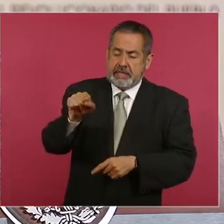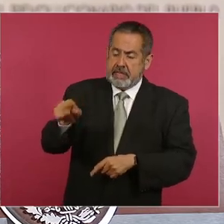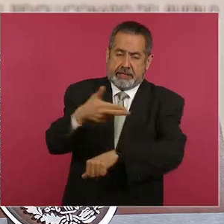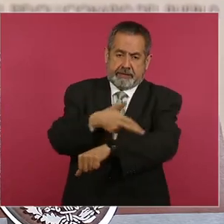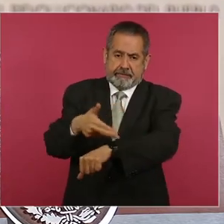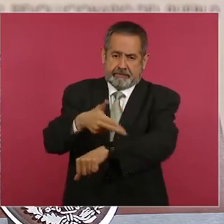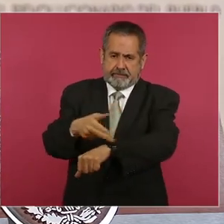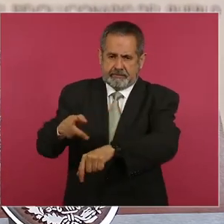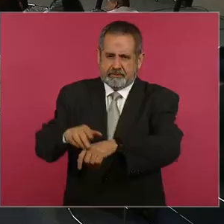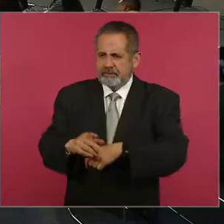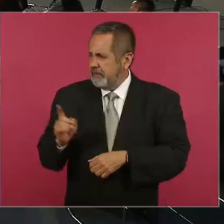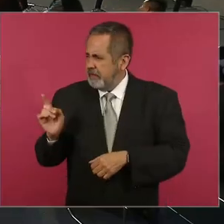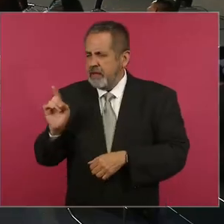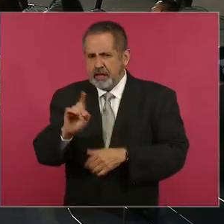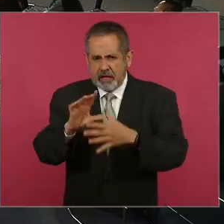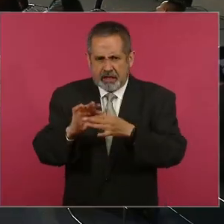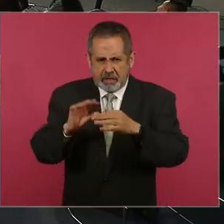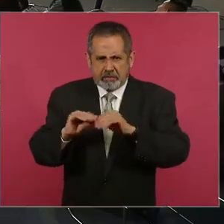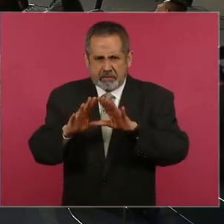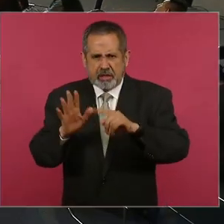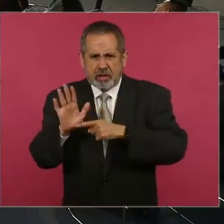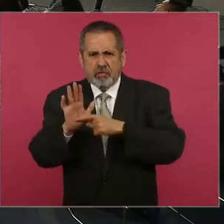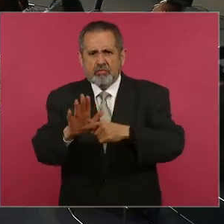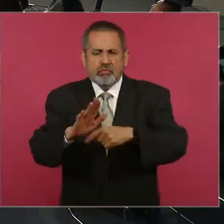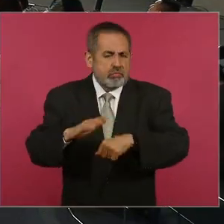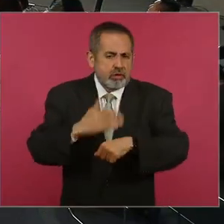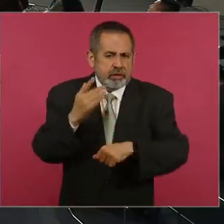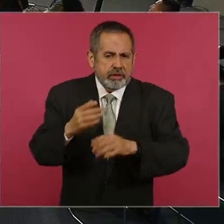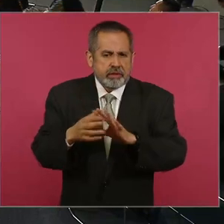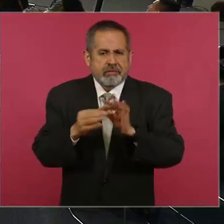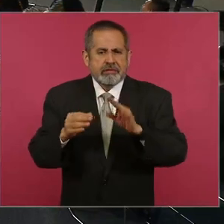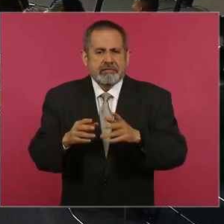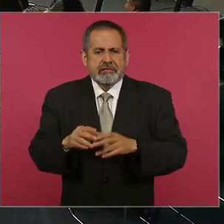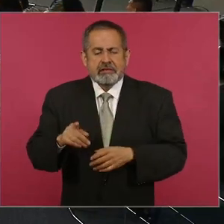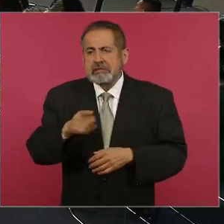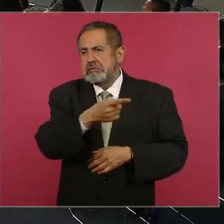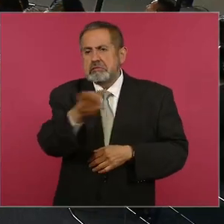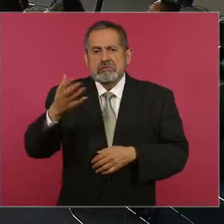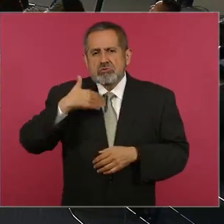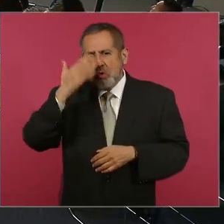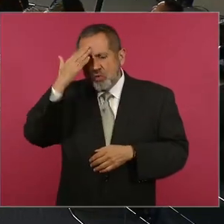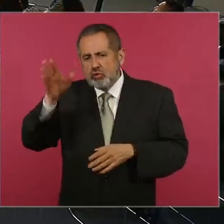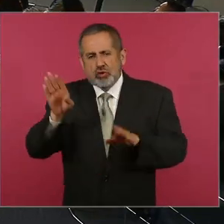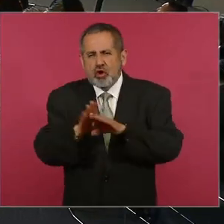¿Por qué no lo explica? Porque no se conoce